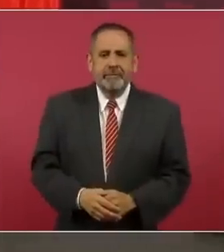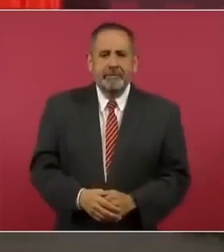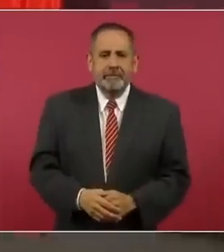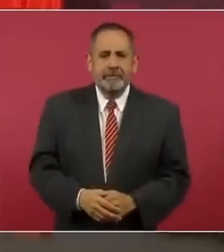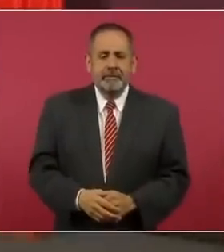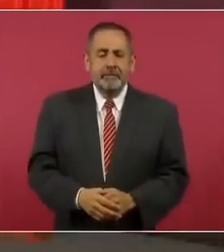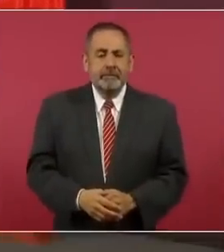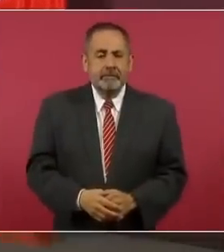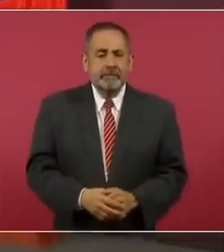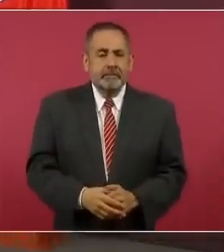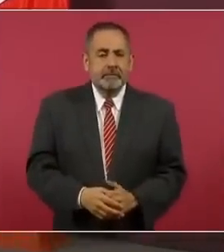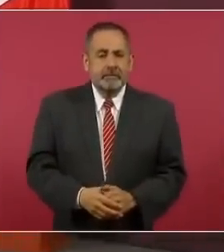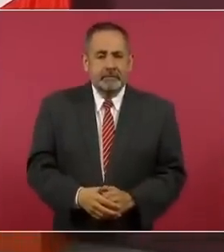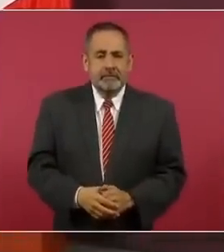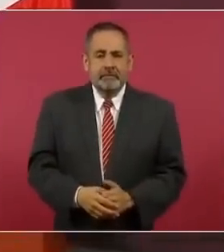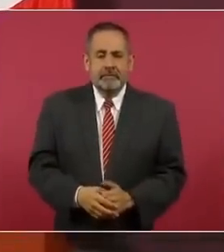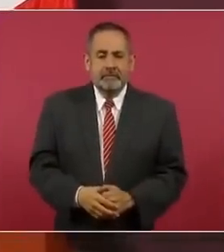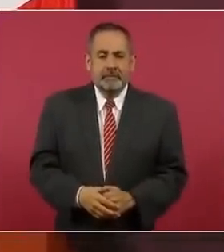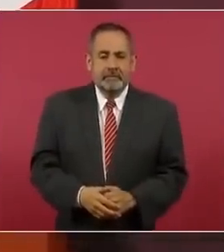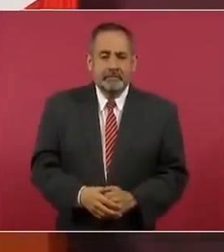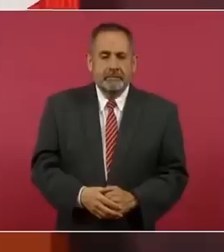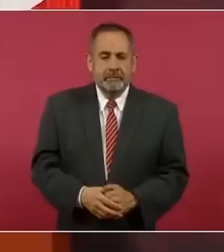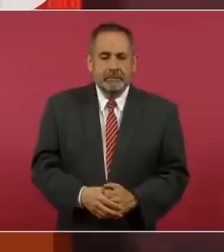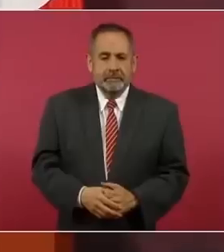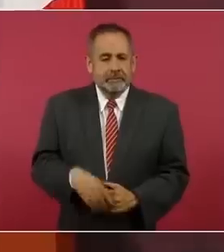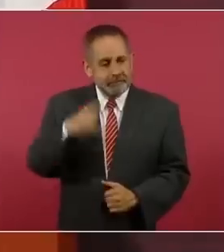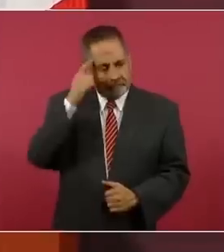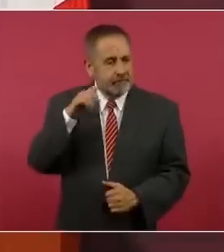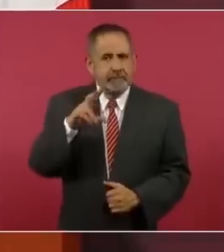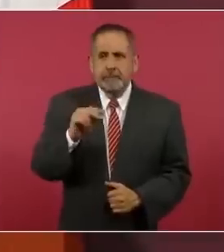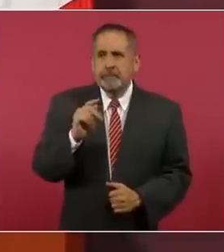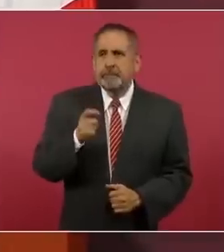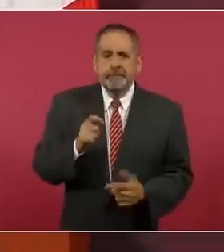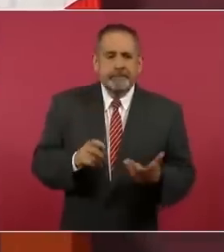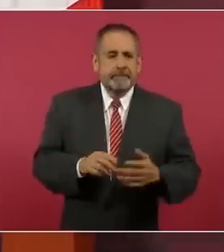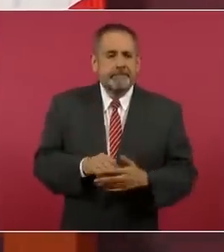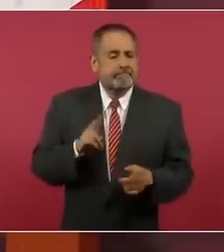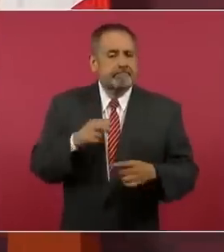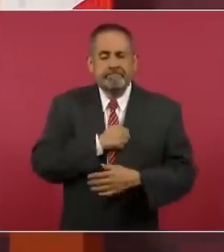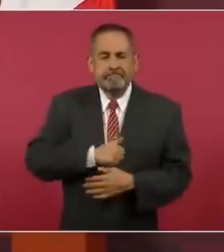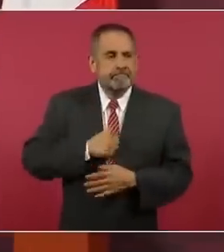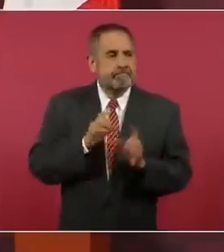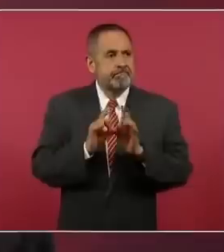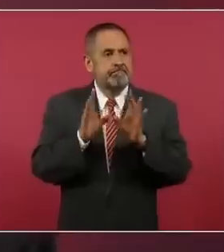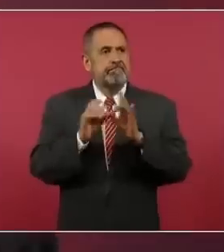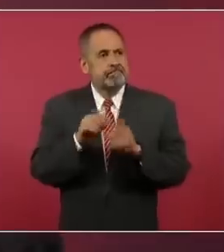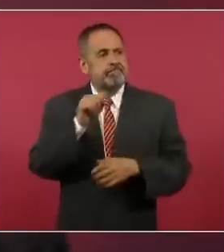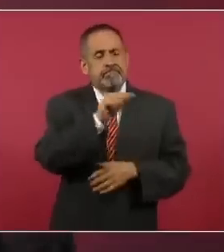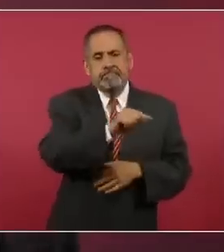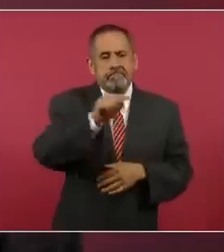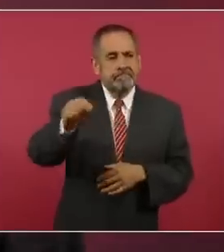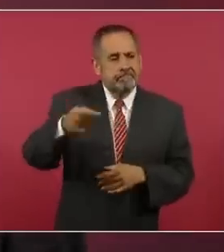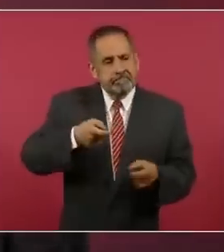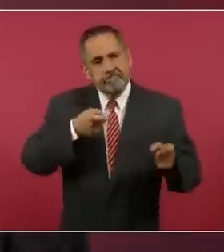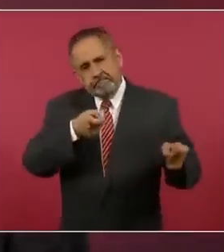para que no hayan estos lamentables hechos